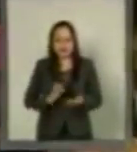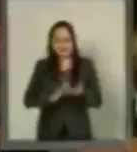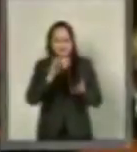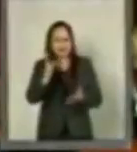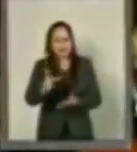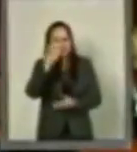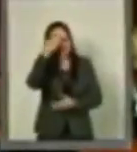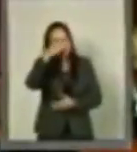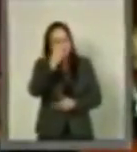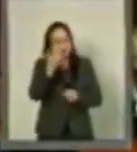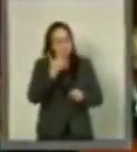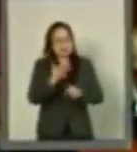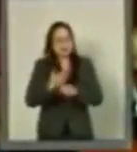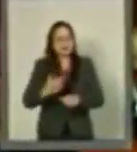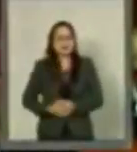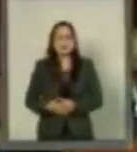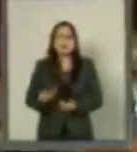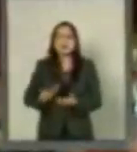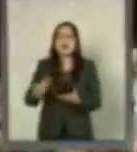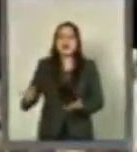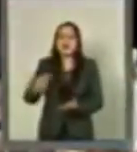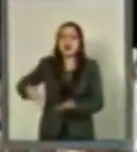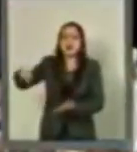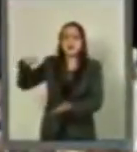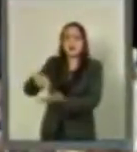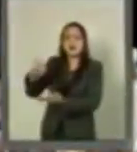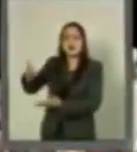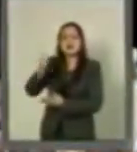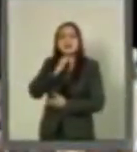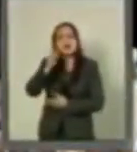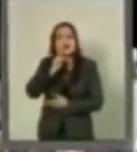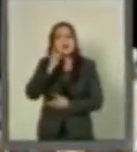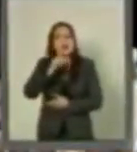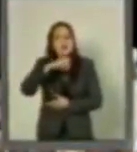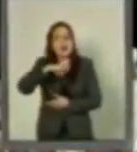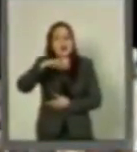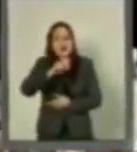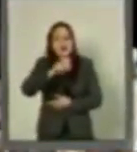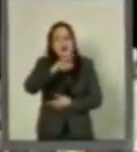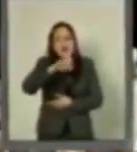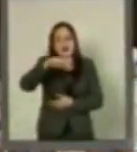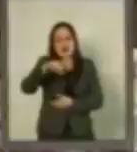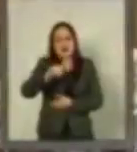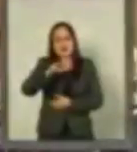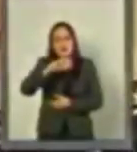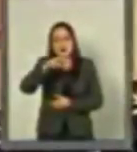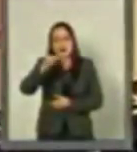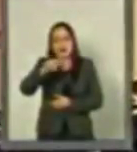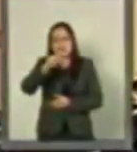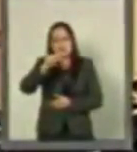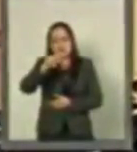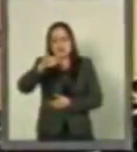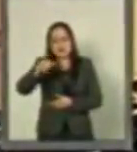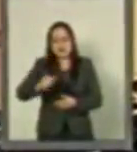Gracias, señor secretario. Tiene el uso de la tribuna la senadora María Elena Barrera Tapia.